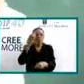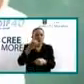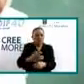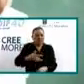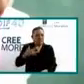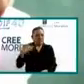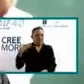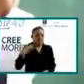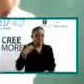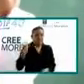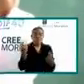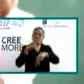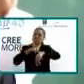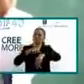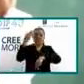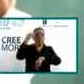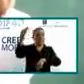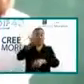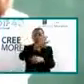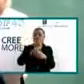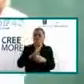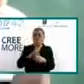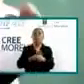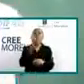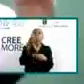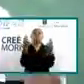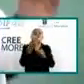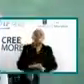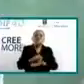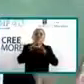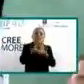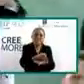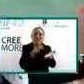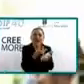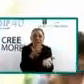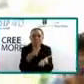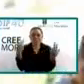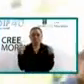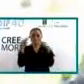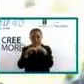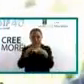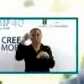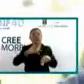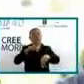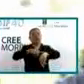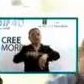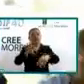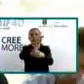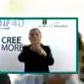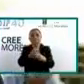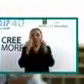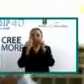completo, y hay que invertir a esos maestros para que tengan todo el tiempo completo para sacar adelante a nuestros hijos con